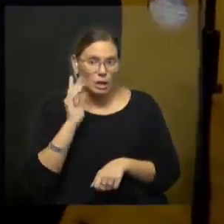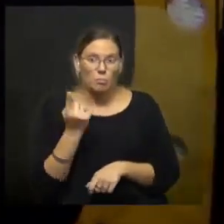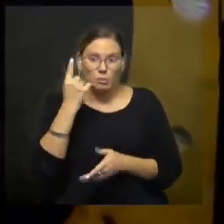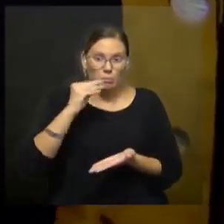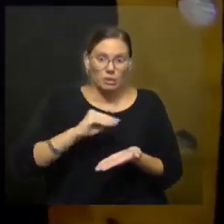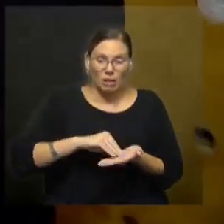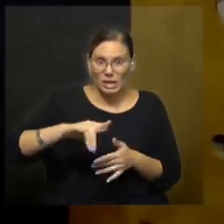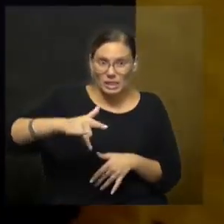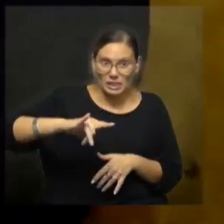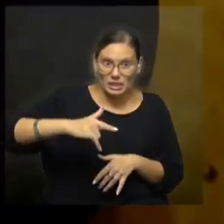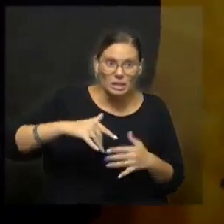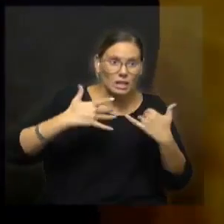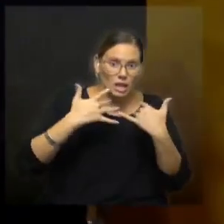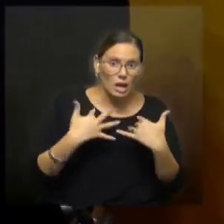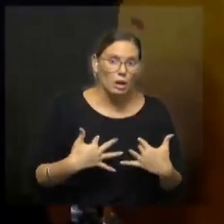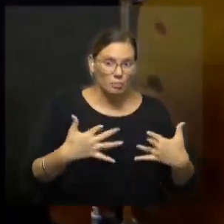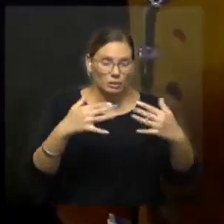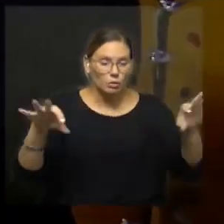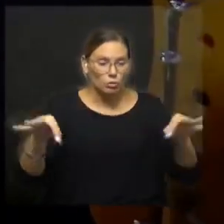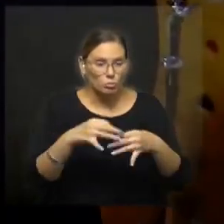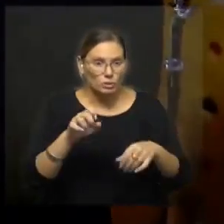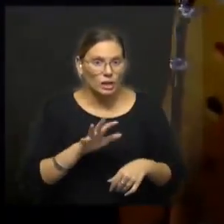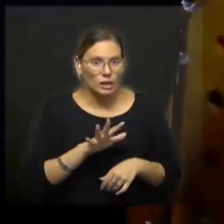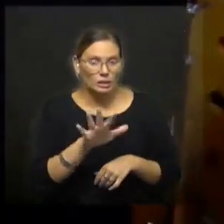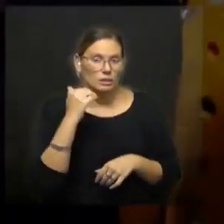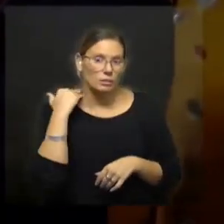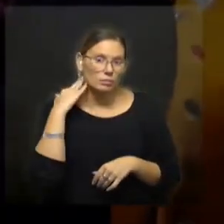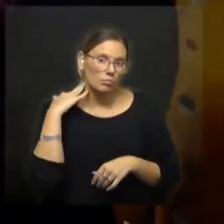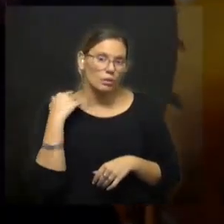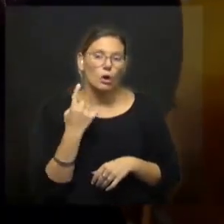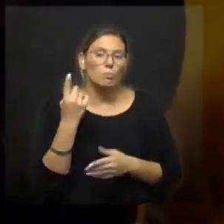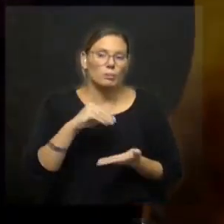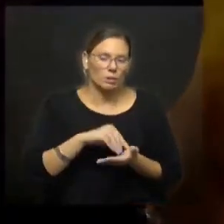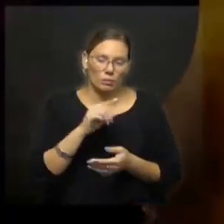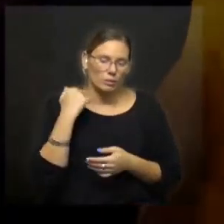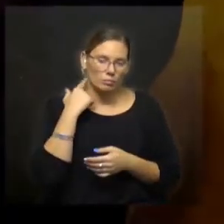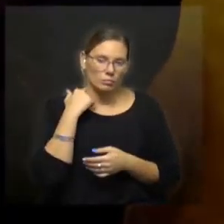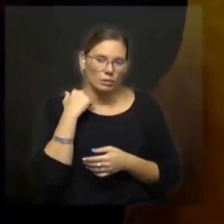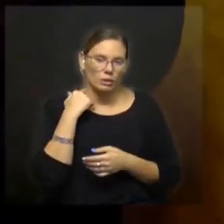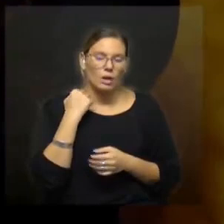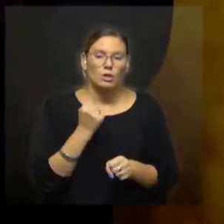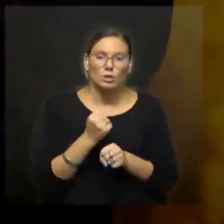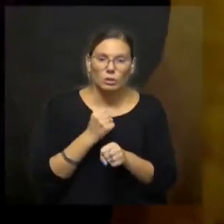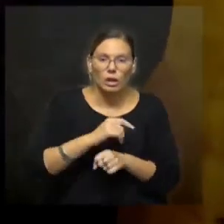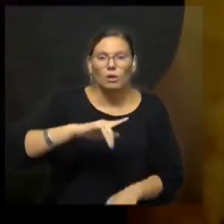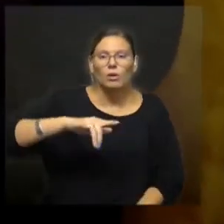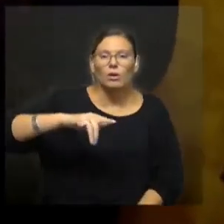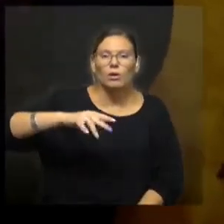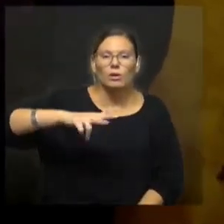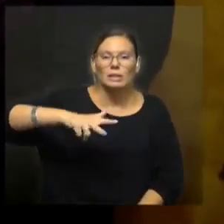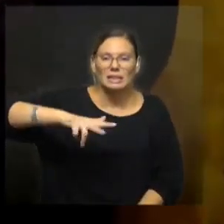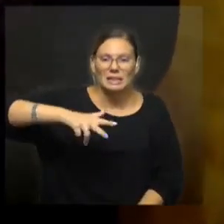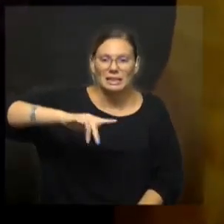con los títeres a un espectáculo musical de estas características en este marco? No es la primera vez. Yo trabajo con títeres para adultos, por lo tanto